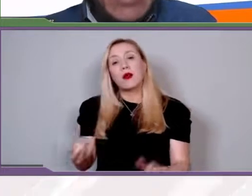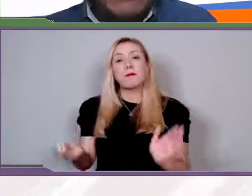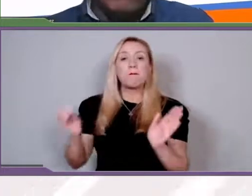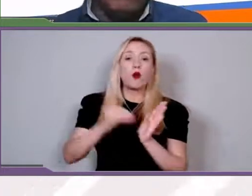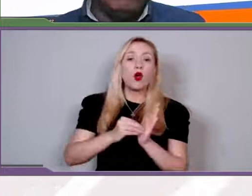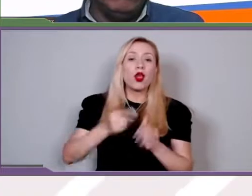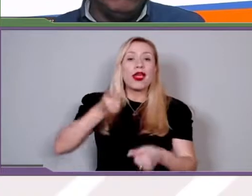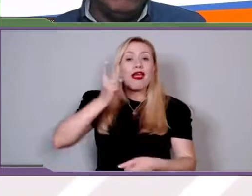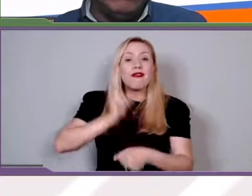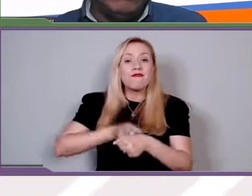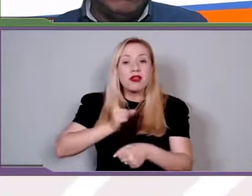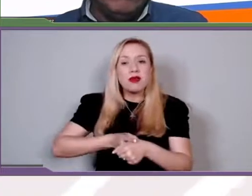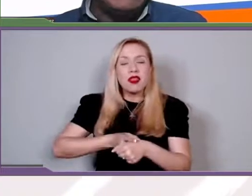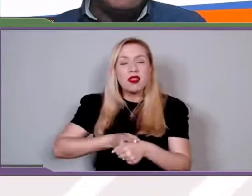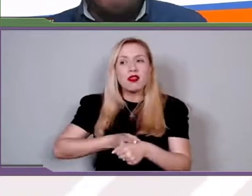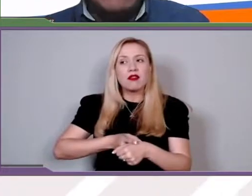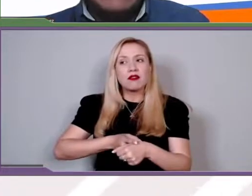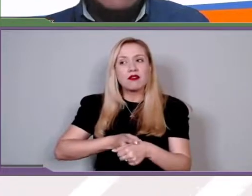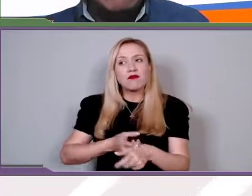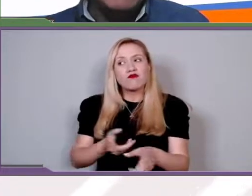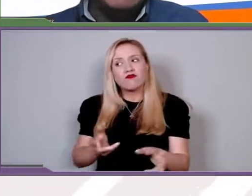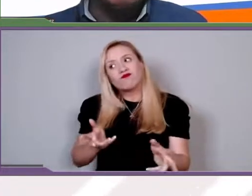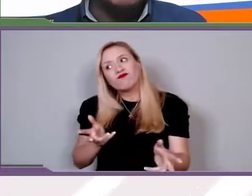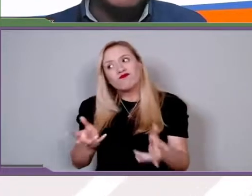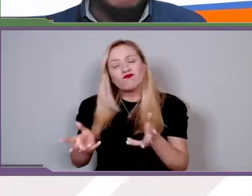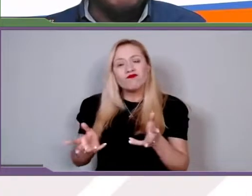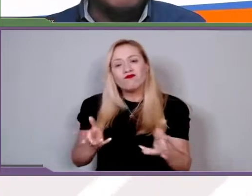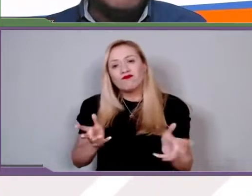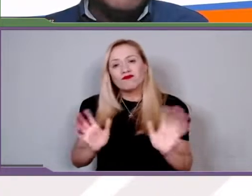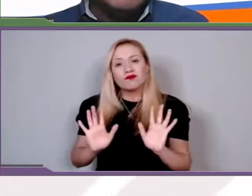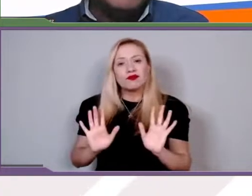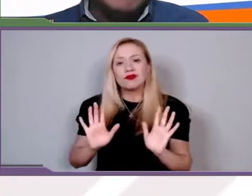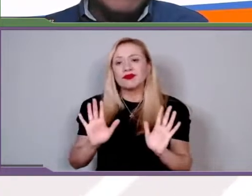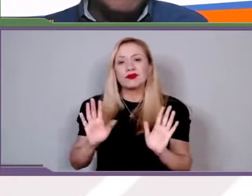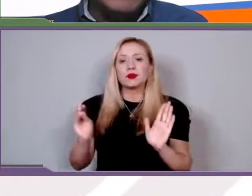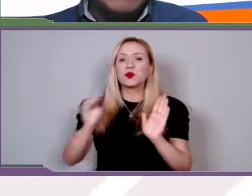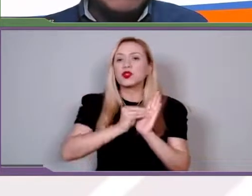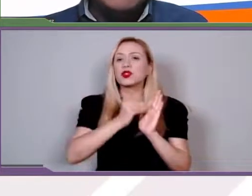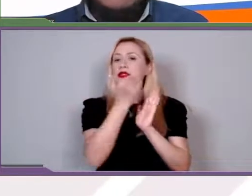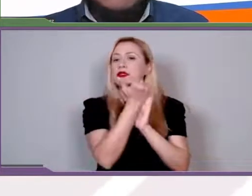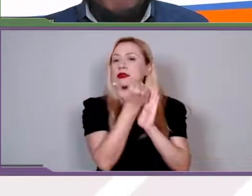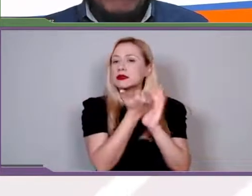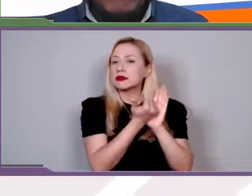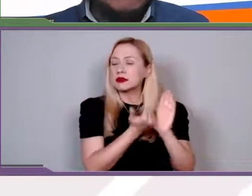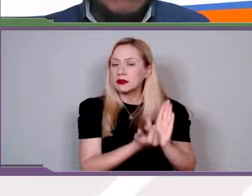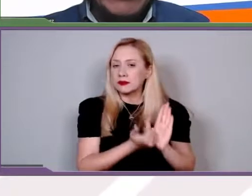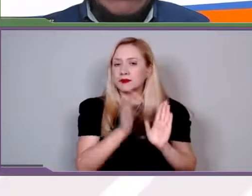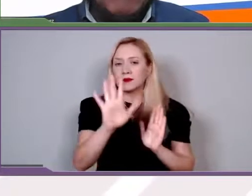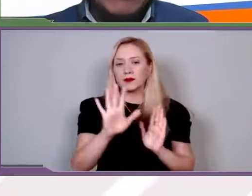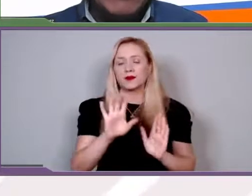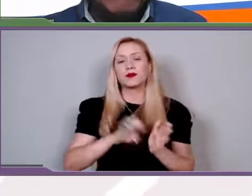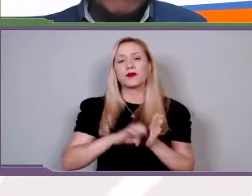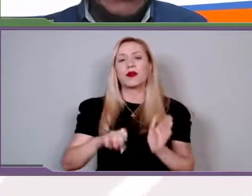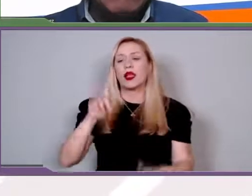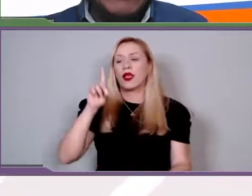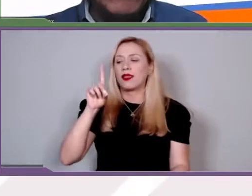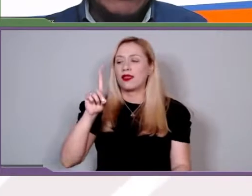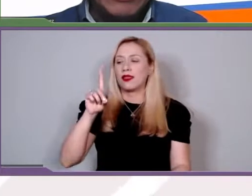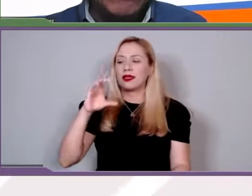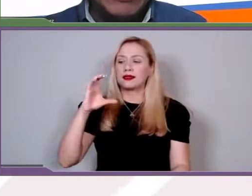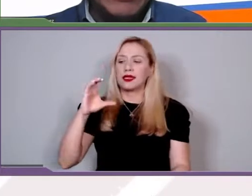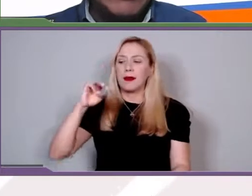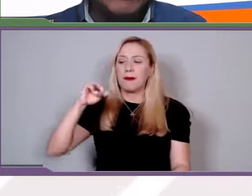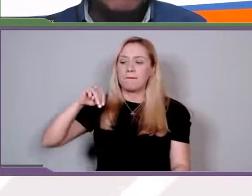el catálogo. Y porque si habláramos, por ejemplo, que estuviera incluida en el DSM-4 o el DSM-5, que es la